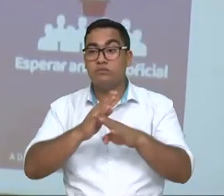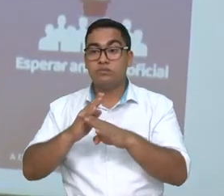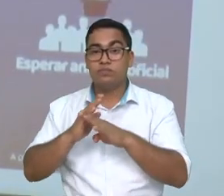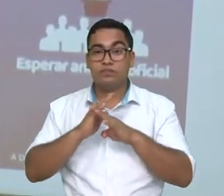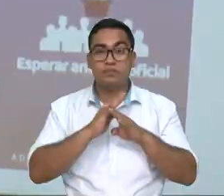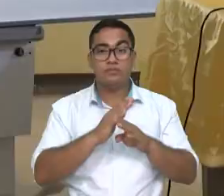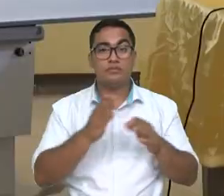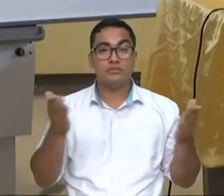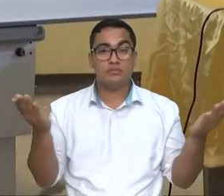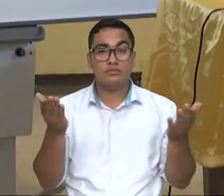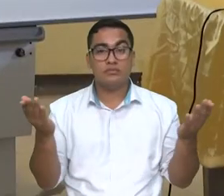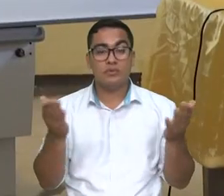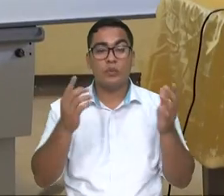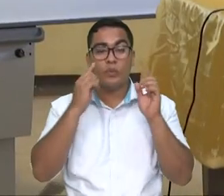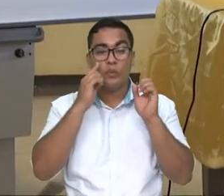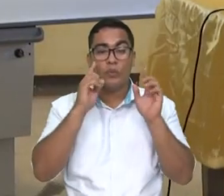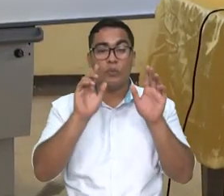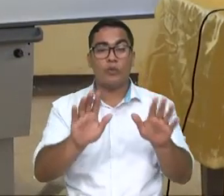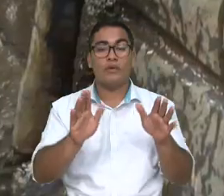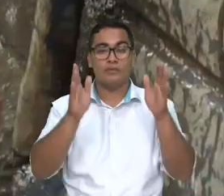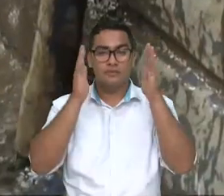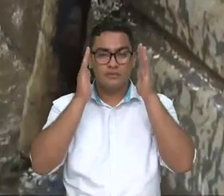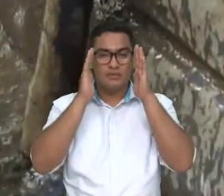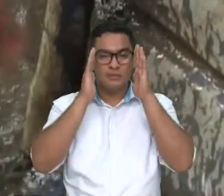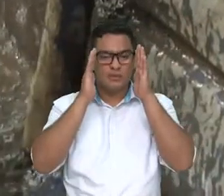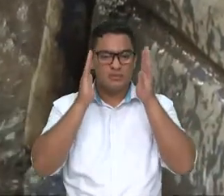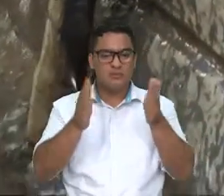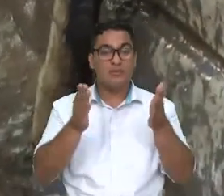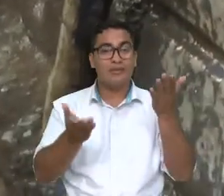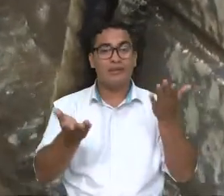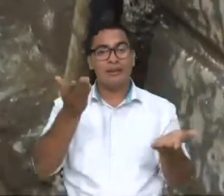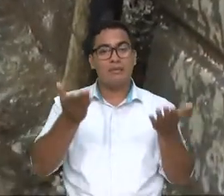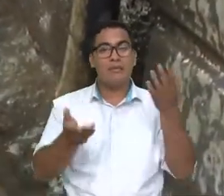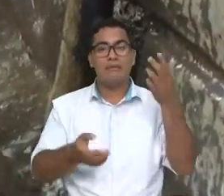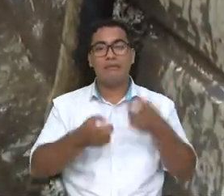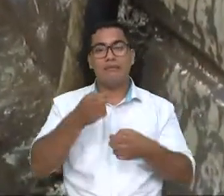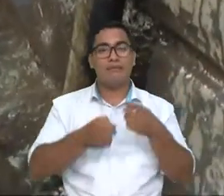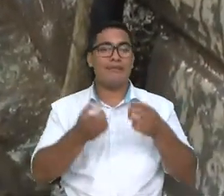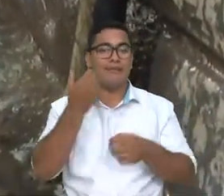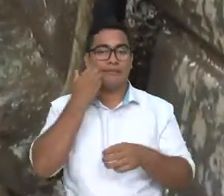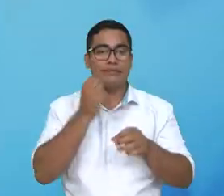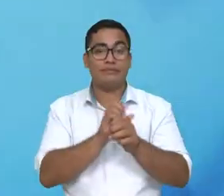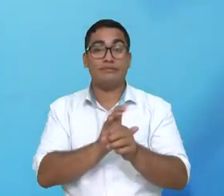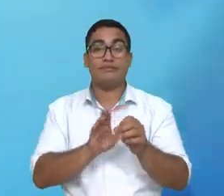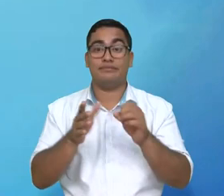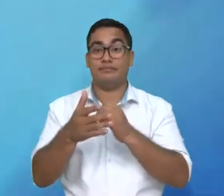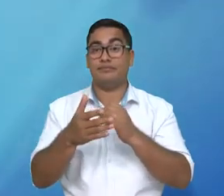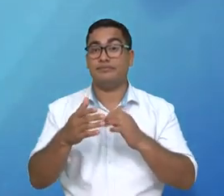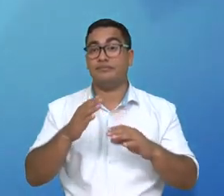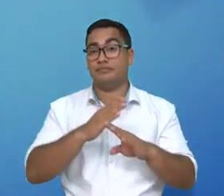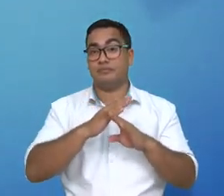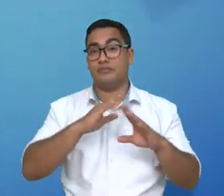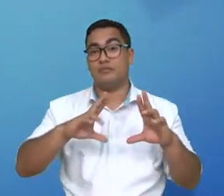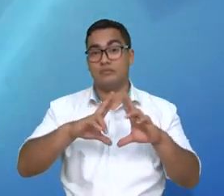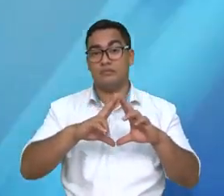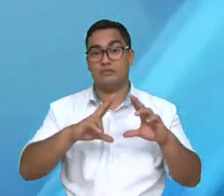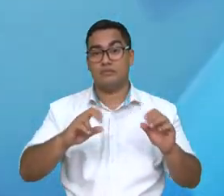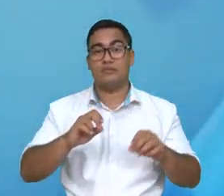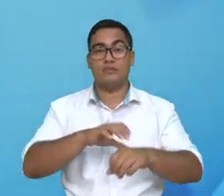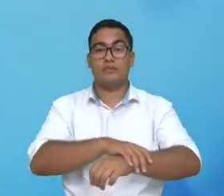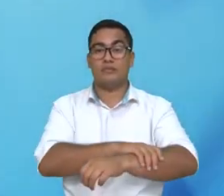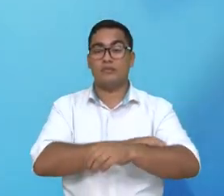prevención, protección y atención ante posibles contagios del coronavirus. Con